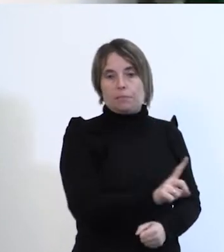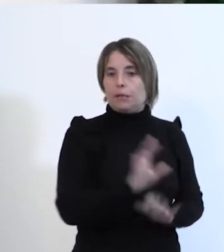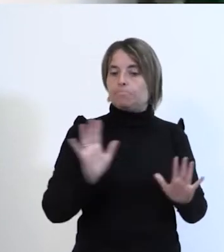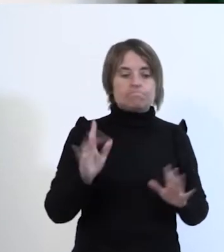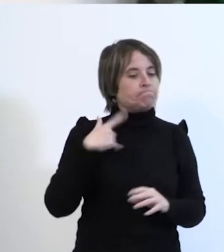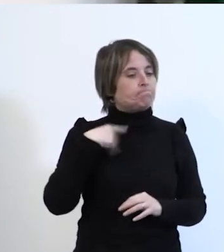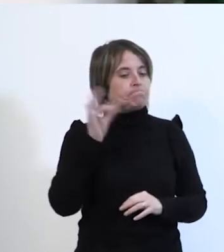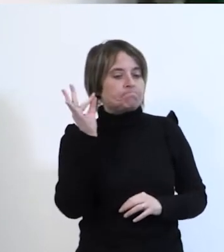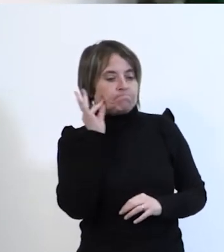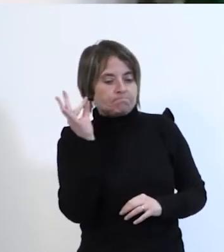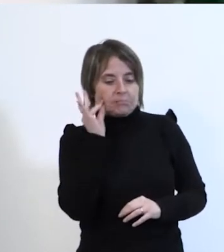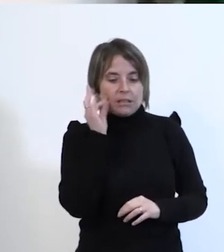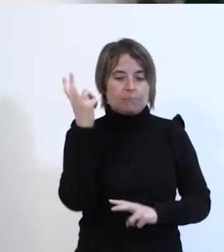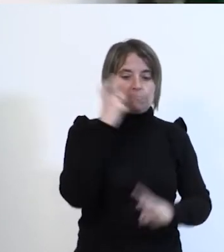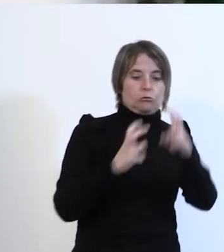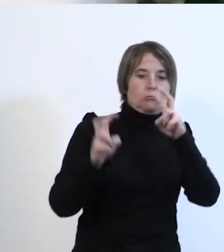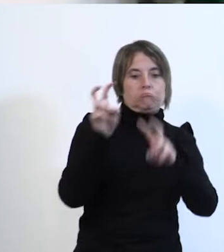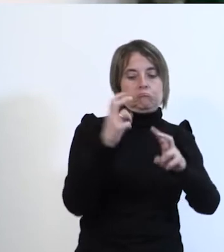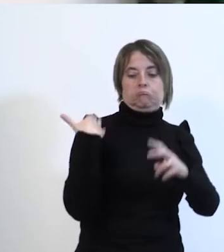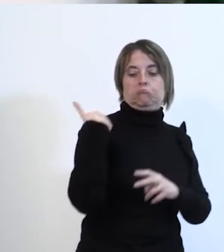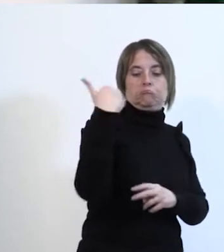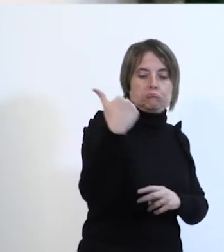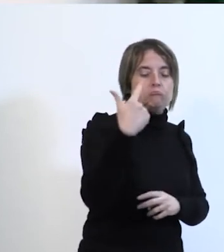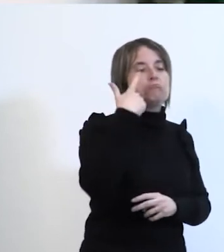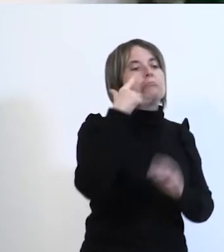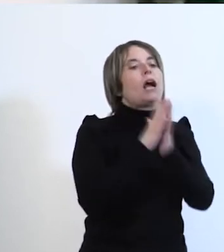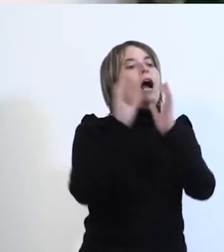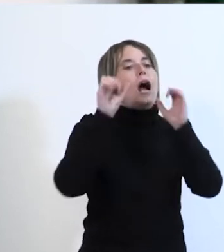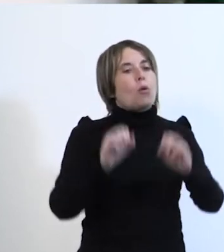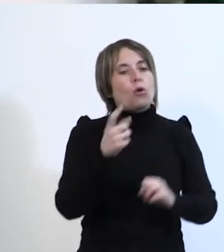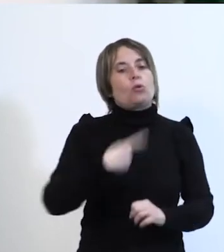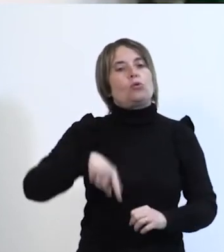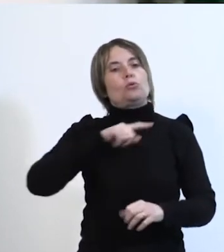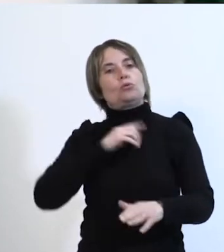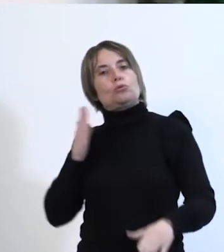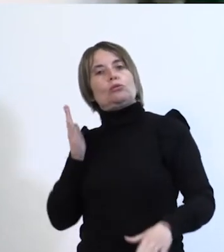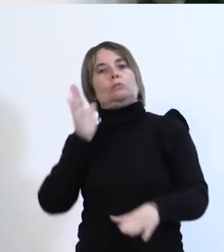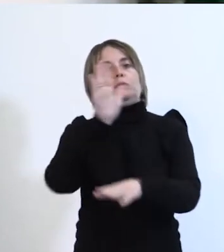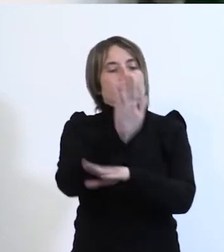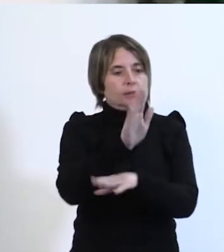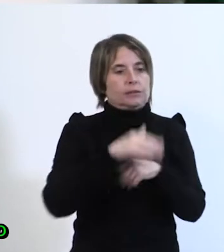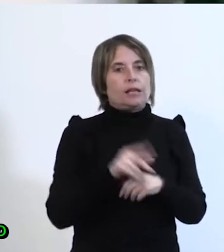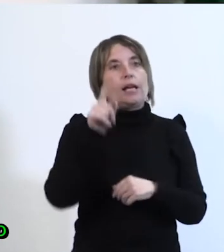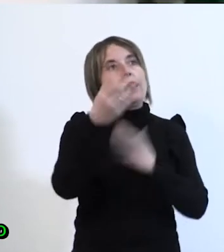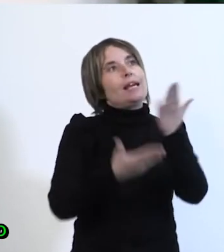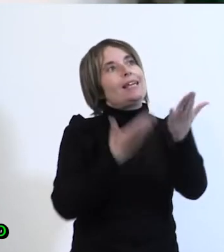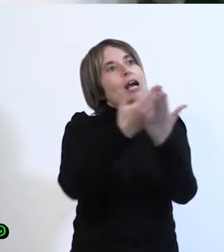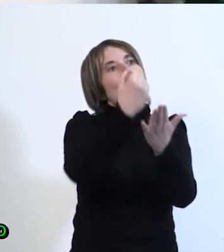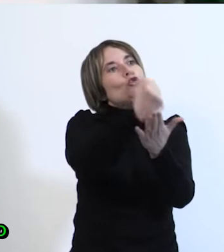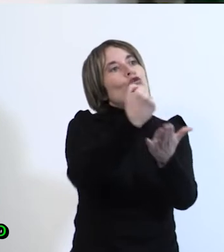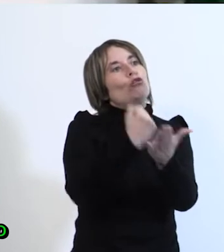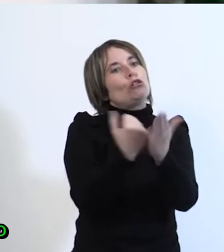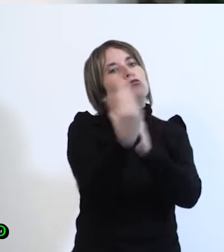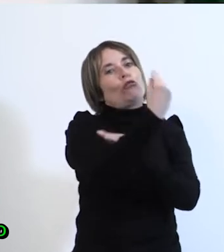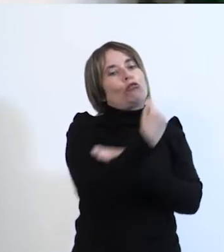Entonces, ella nos busca y establecemos un acuerdo de que la vamos a representar, presenta una